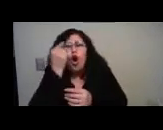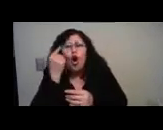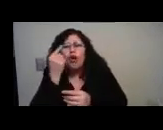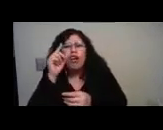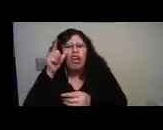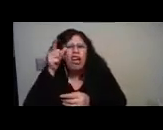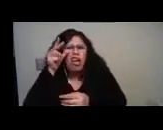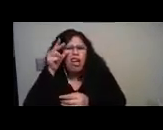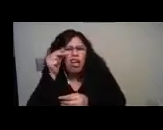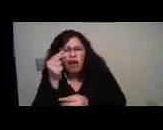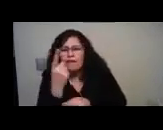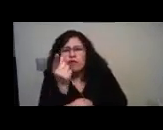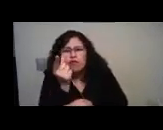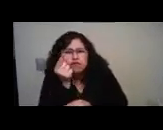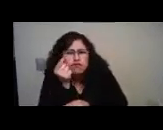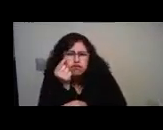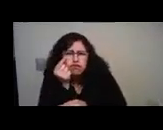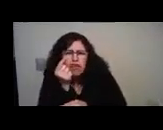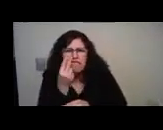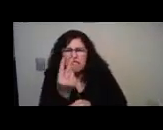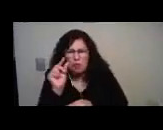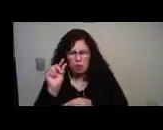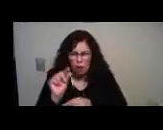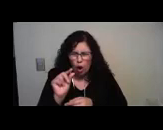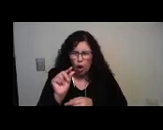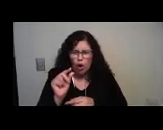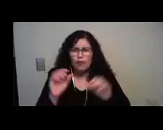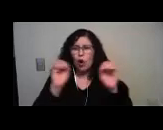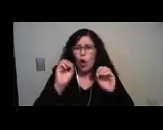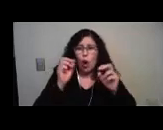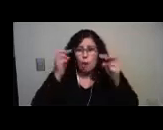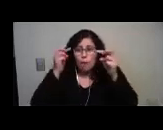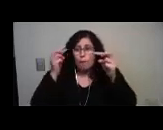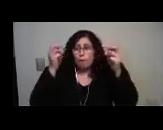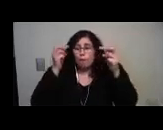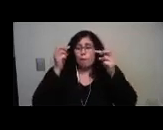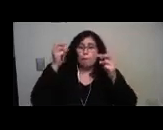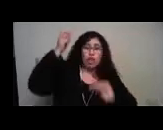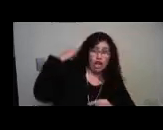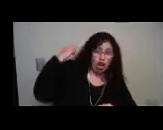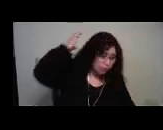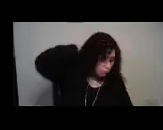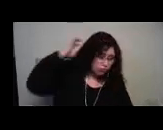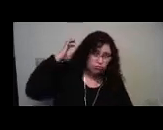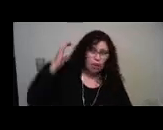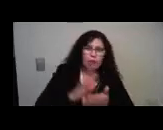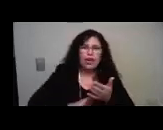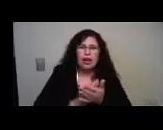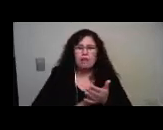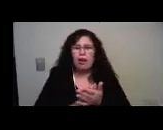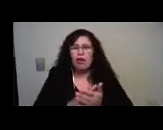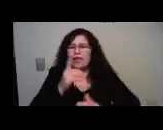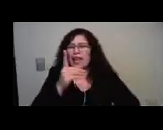¿ya? O también cuando son de la región más posterior, tienen sintomatología asociada a diplopía, donde